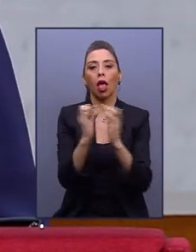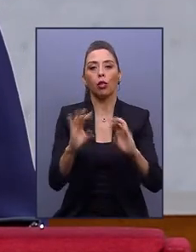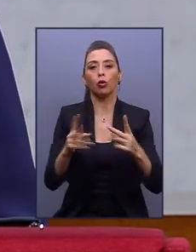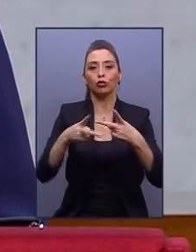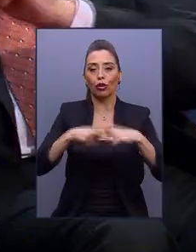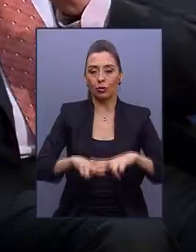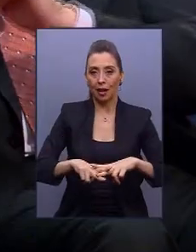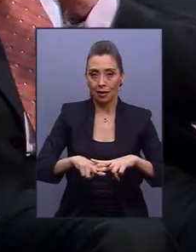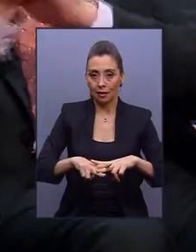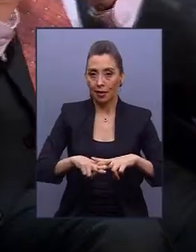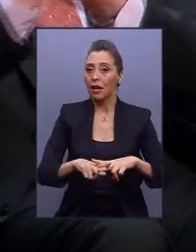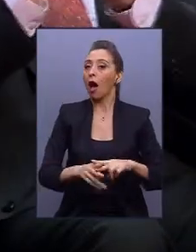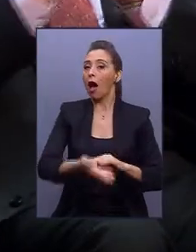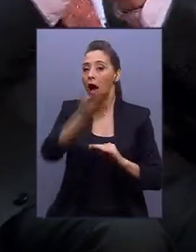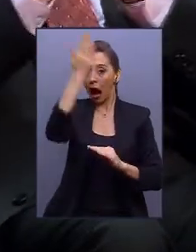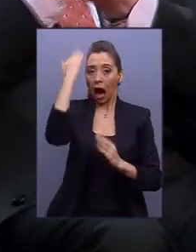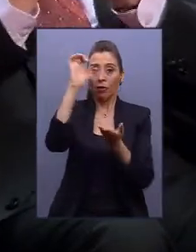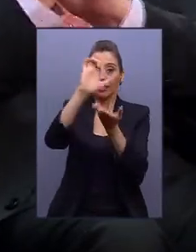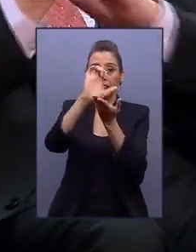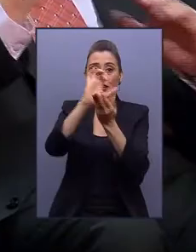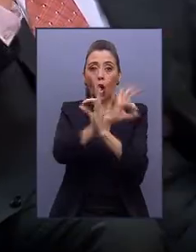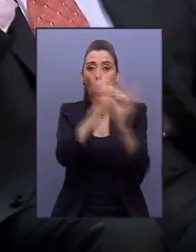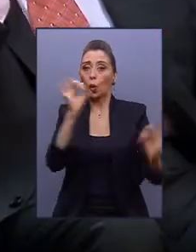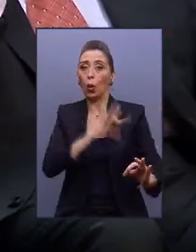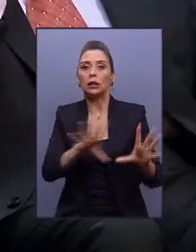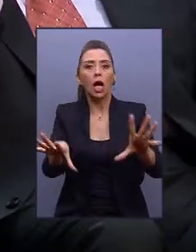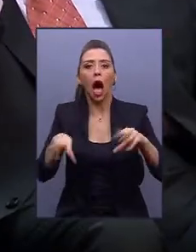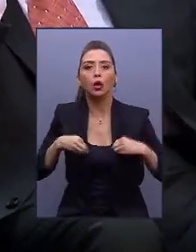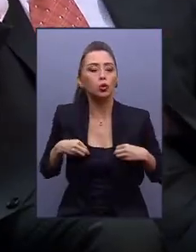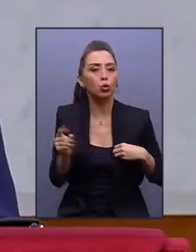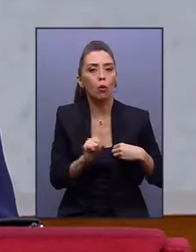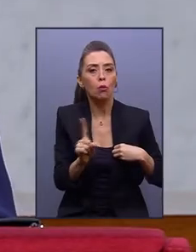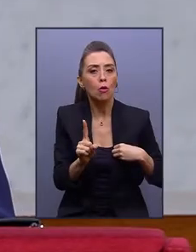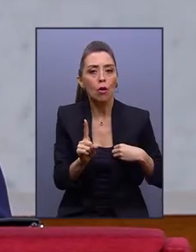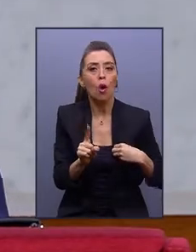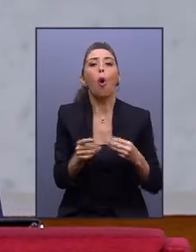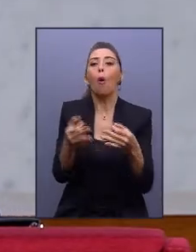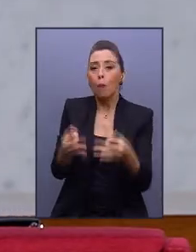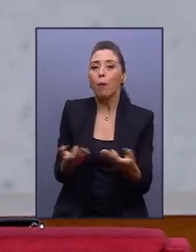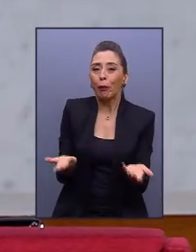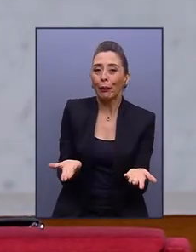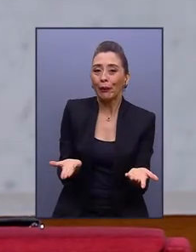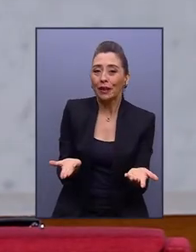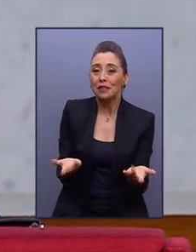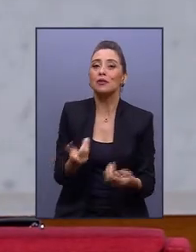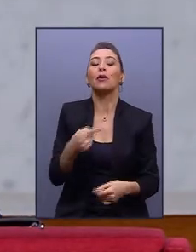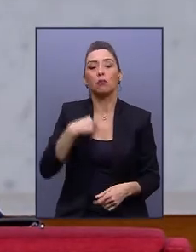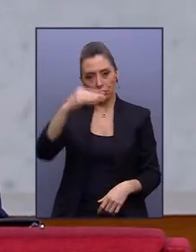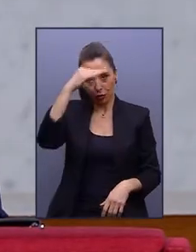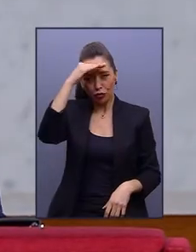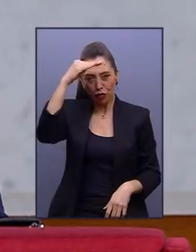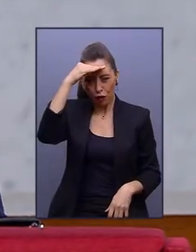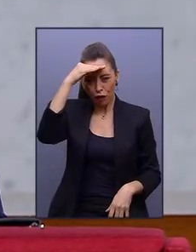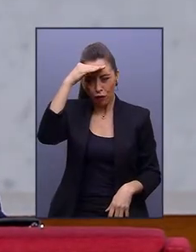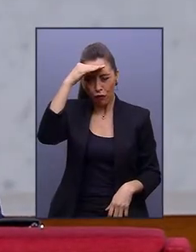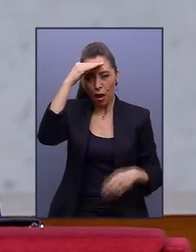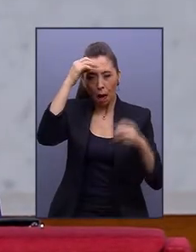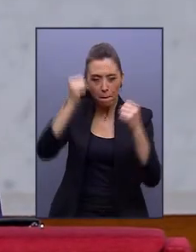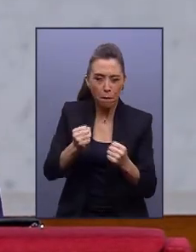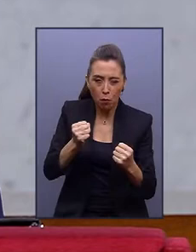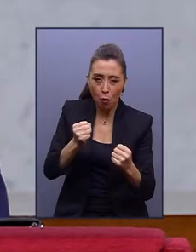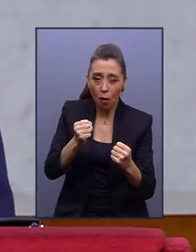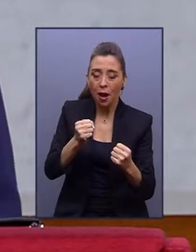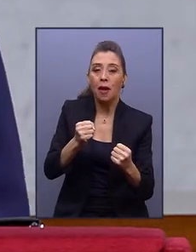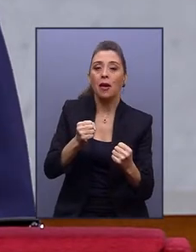el Estado no había asumido nunca antes en Chile. Y justamente por eso, y porque confiamos en el poder transformador